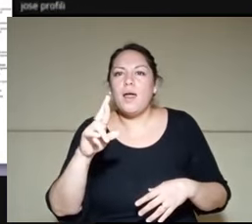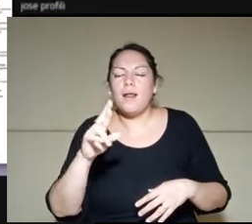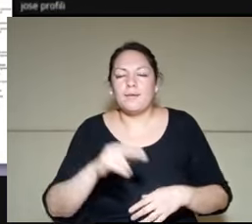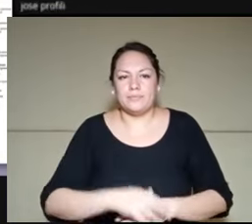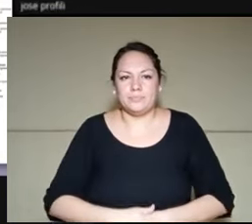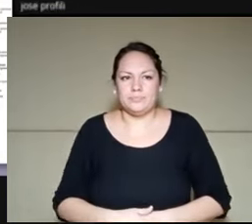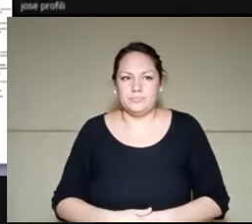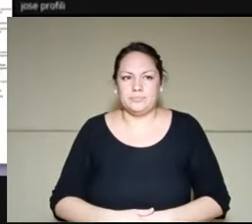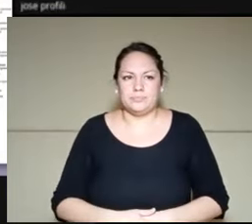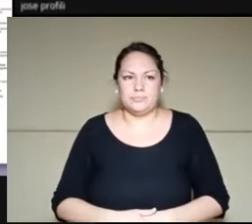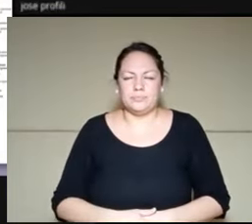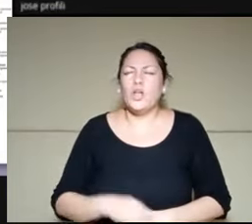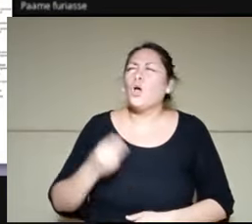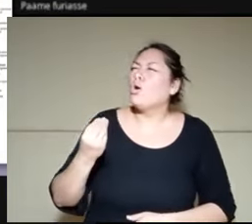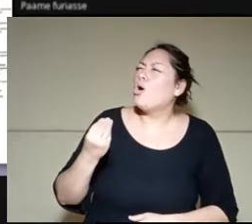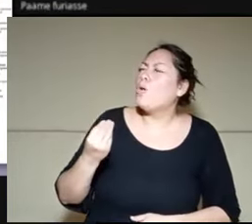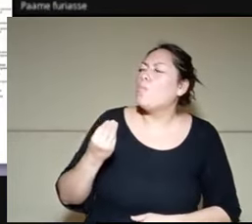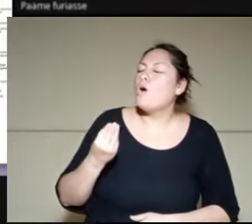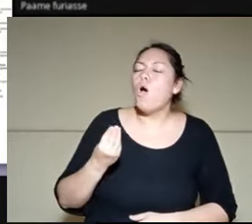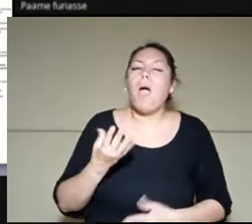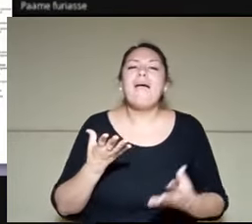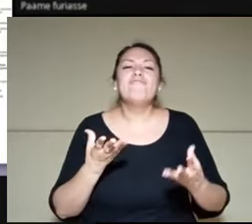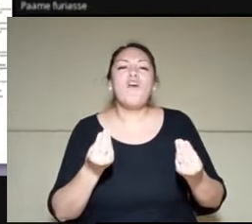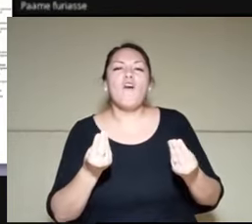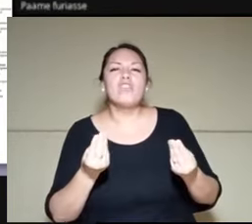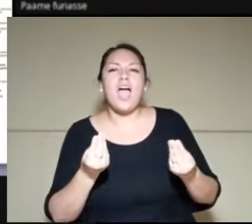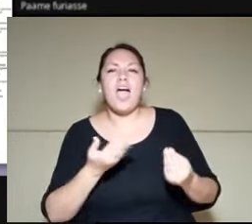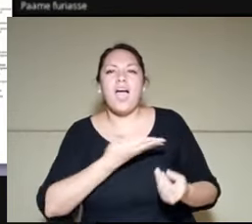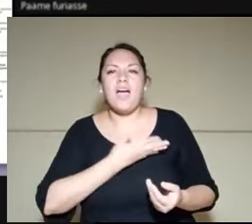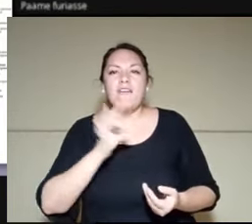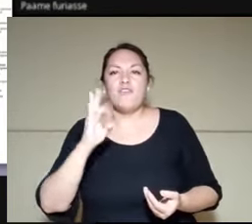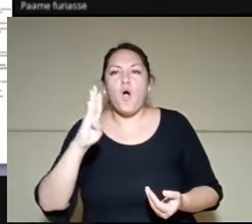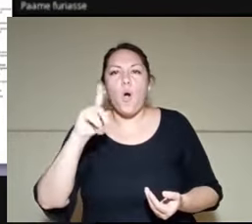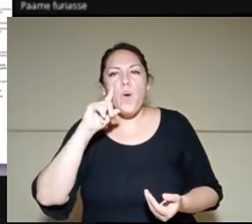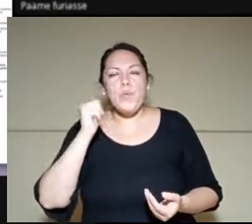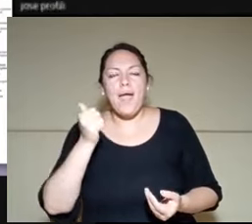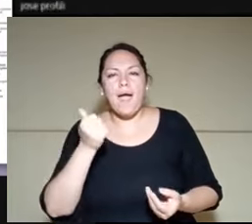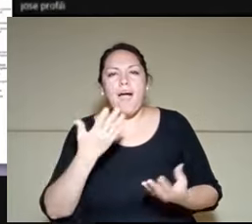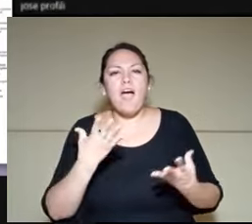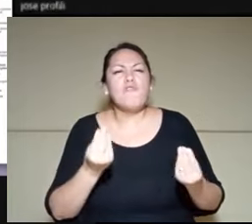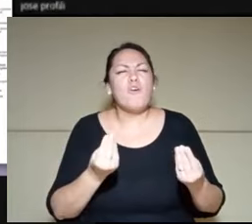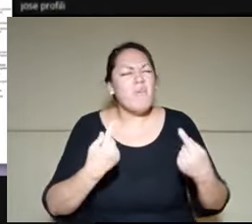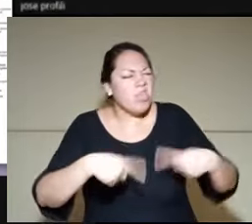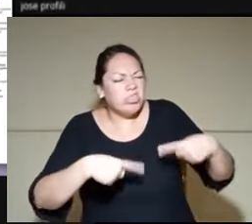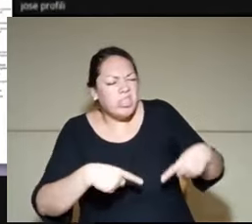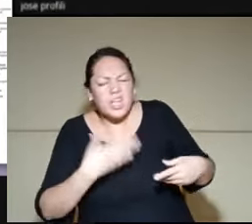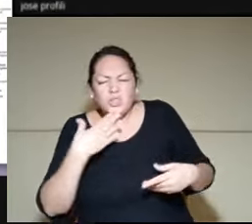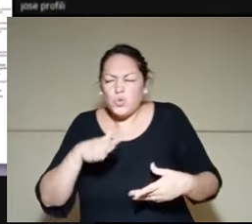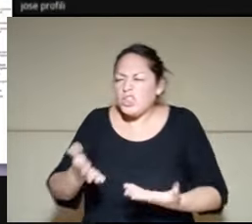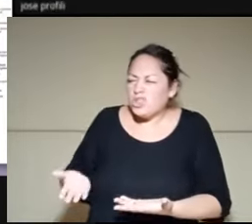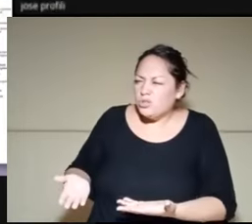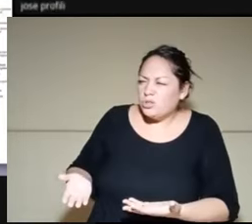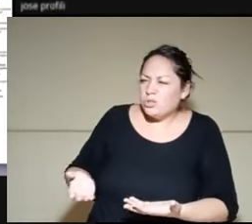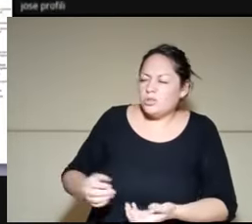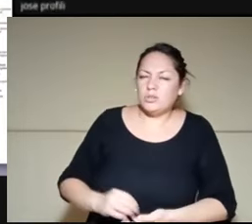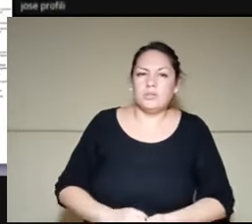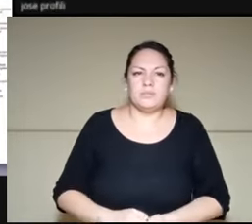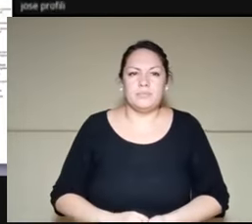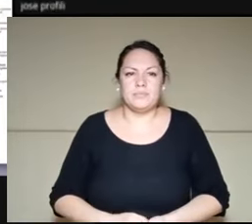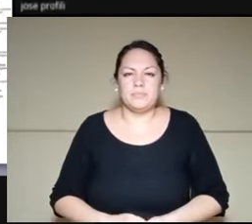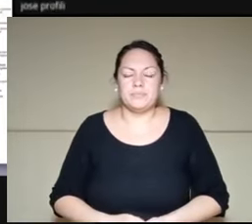sistema del también, equilibrio. profe. ¿Cómo? La fobia también. ¿La fobia qué?